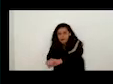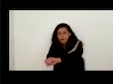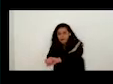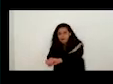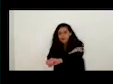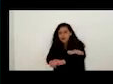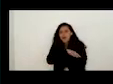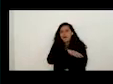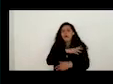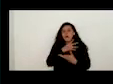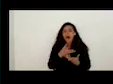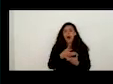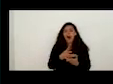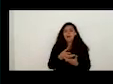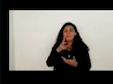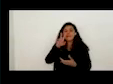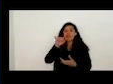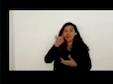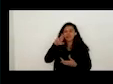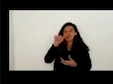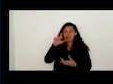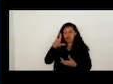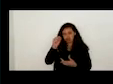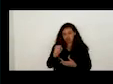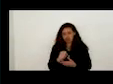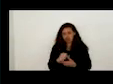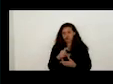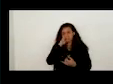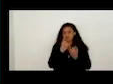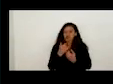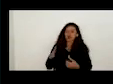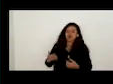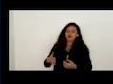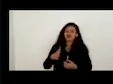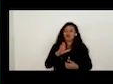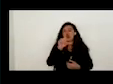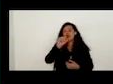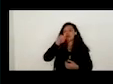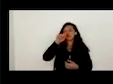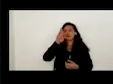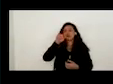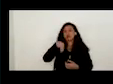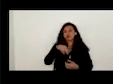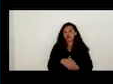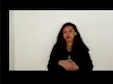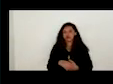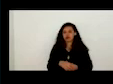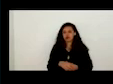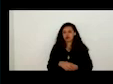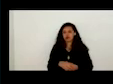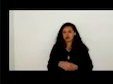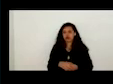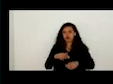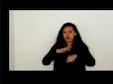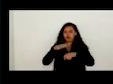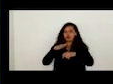vitaminas liposolubles. Y en el caso del atún, que está dentro de los productos de origen animal, ¿qué es lo que más me va a aportar en